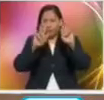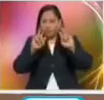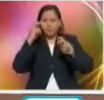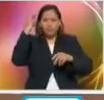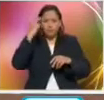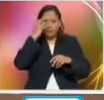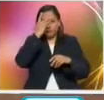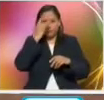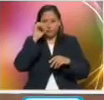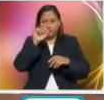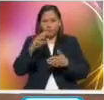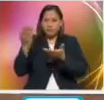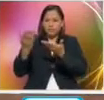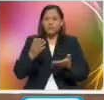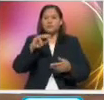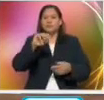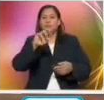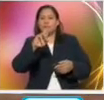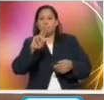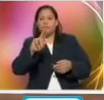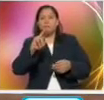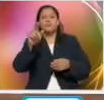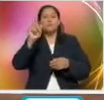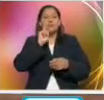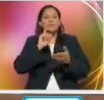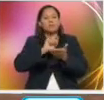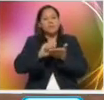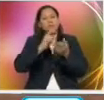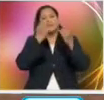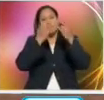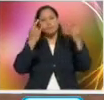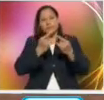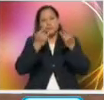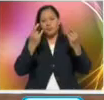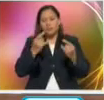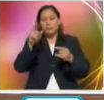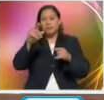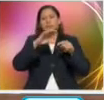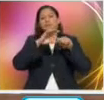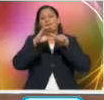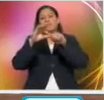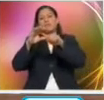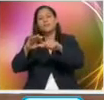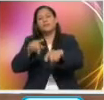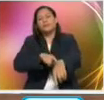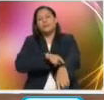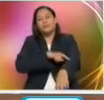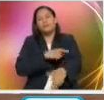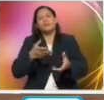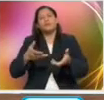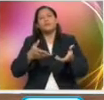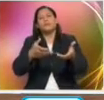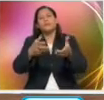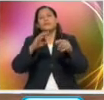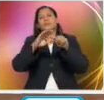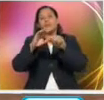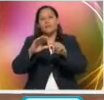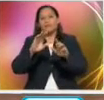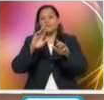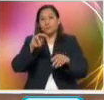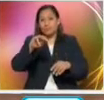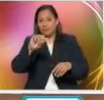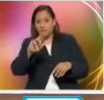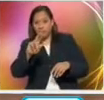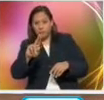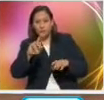De los Reyes Magos está con nosotros Maru Huerta, ella es historiadora, ella nos va a llevar por un larguísimo camino. Maru, ¿cómo estás? Muchas